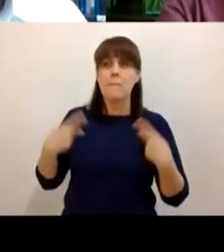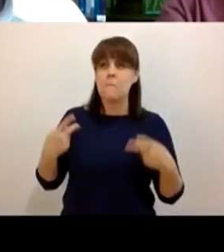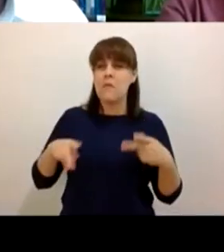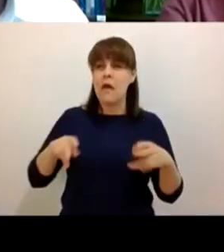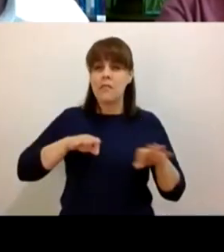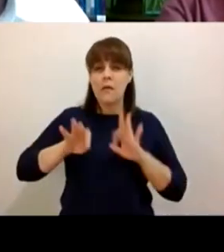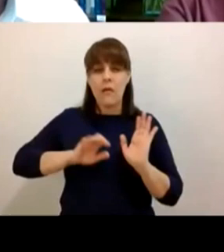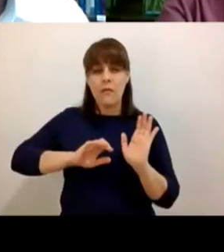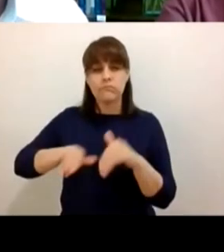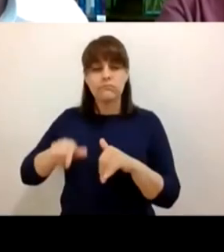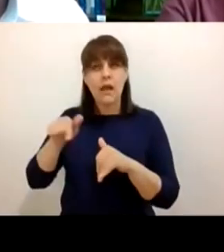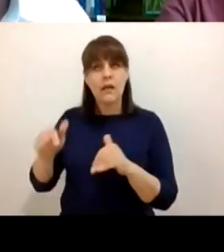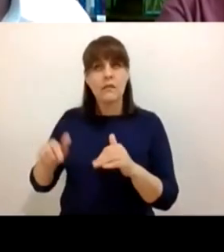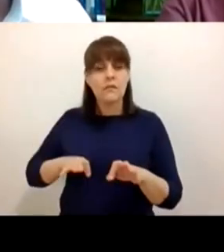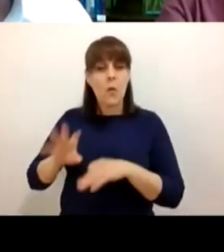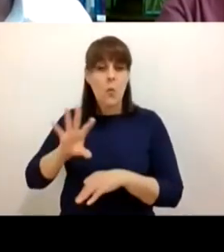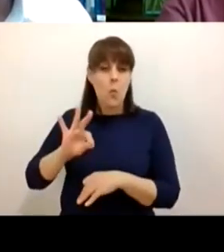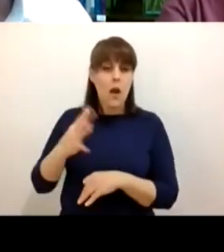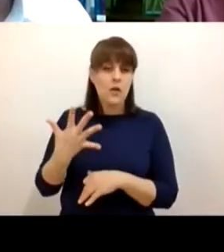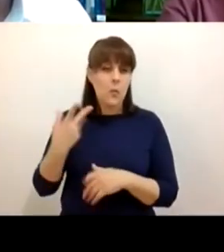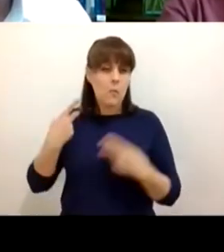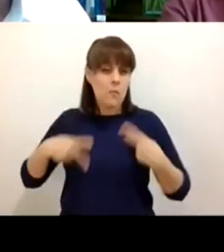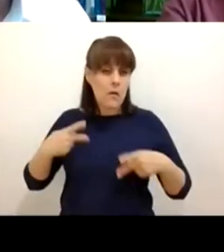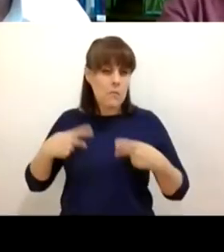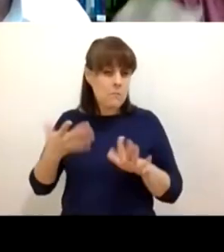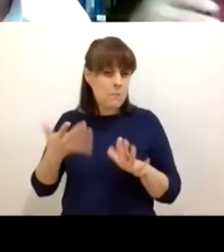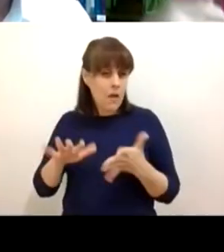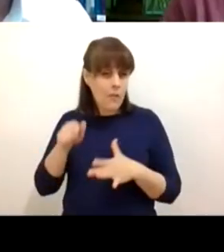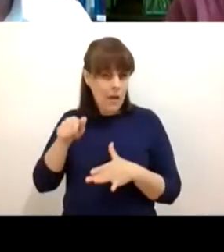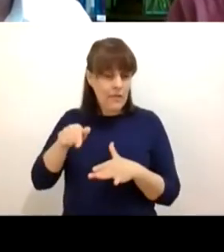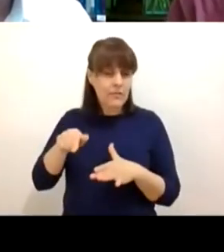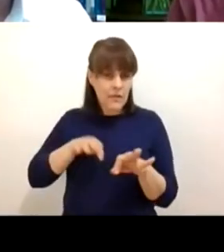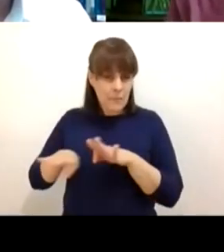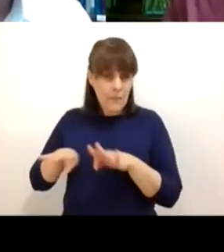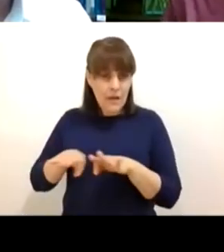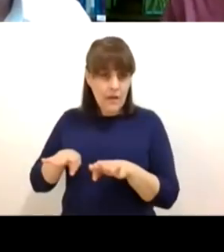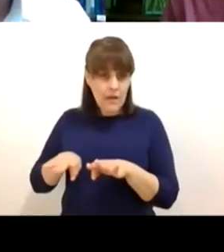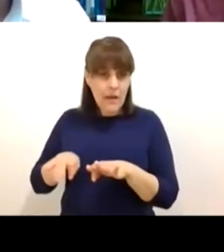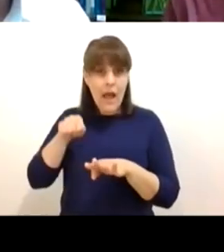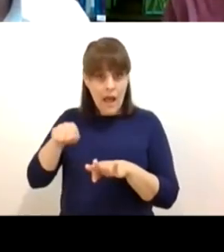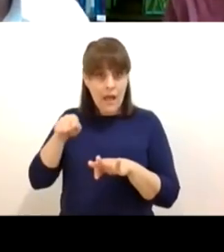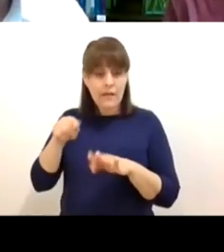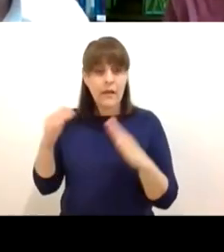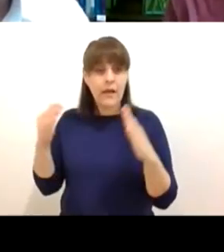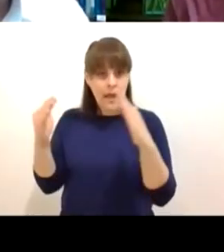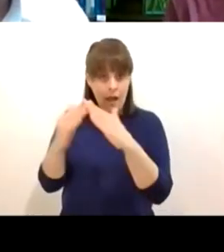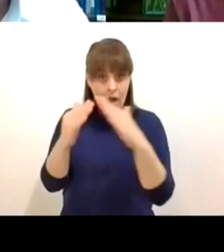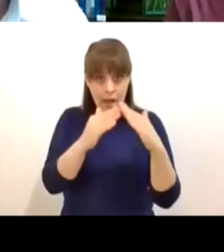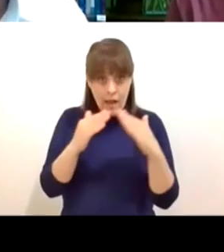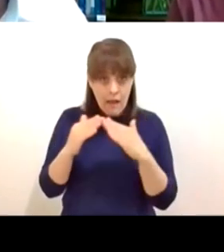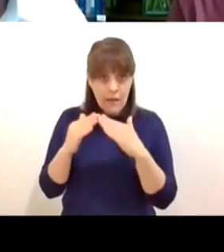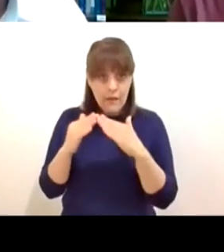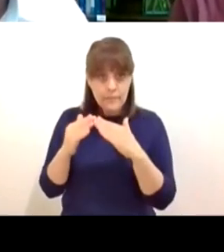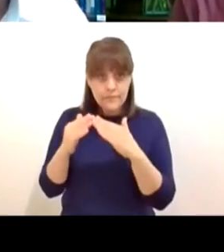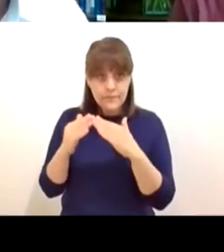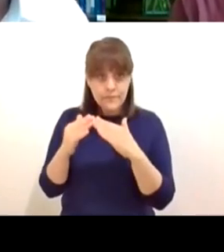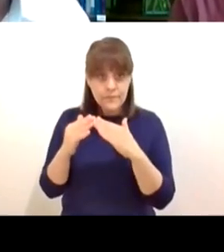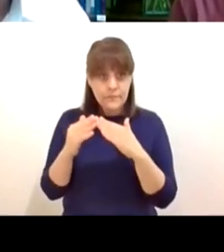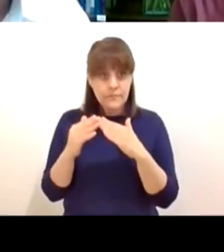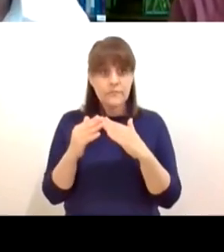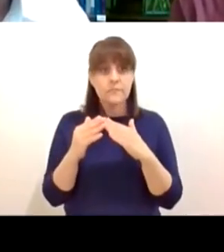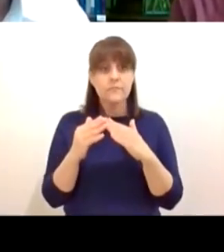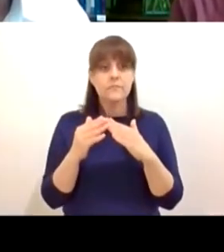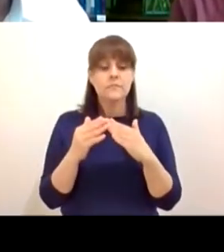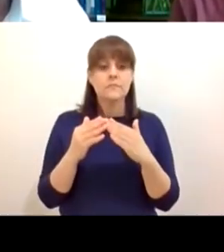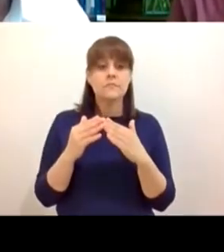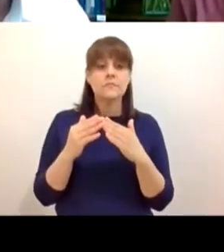45 personas que trabajan en la fundación, que están dentro de las casas de Medio Camino, y la razón por la cual no hemos dividido es porque nunca